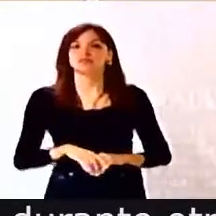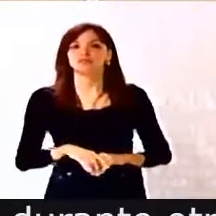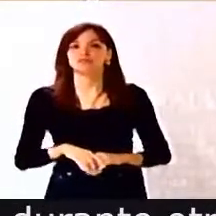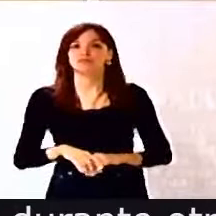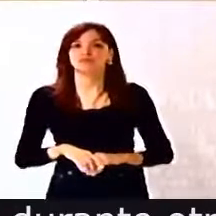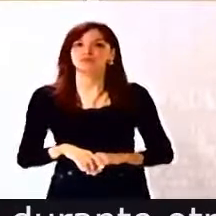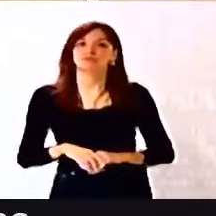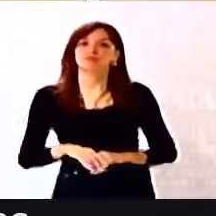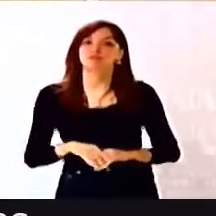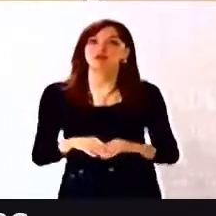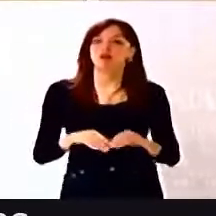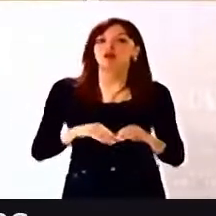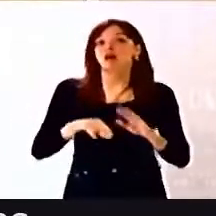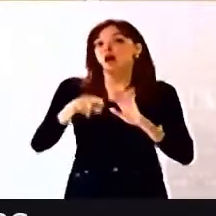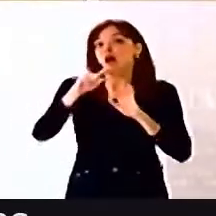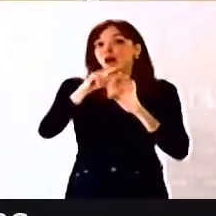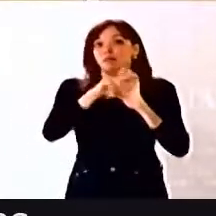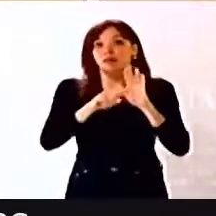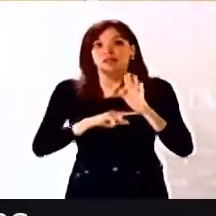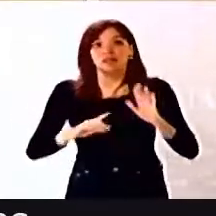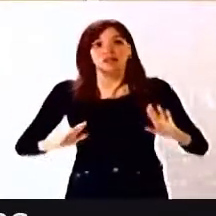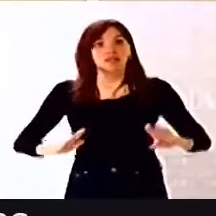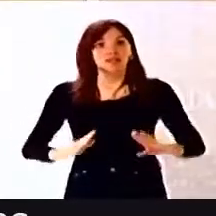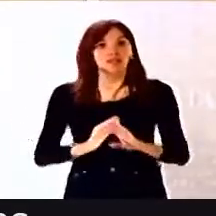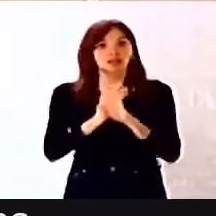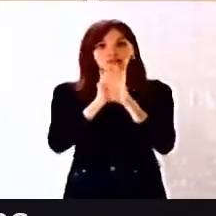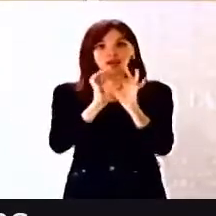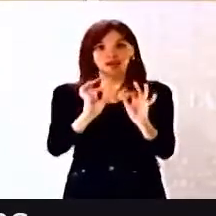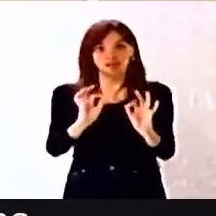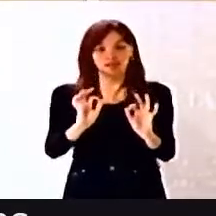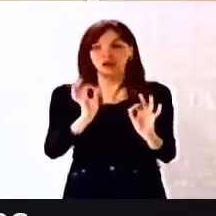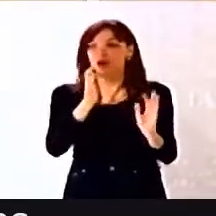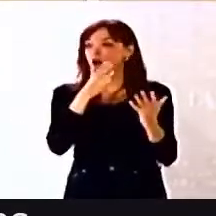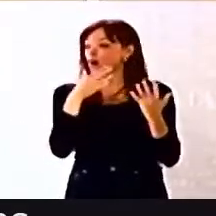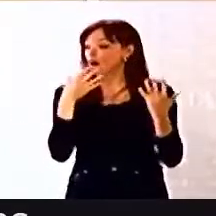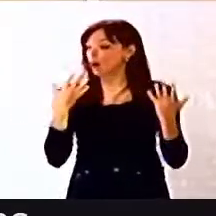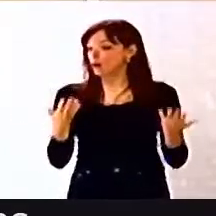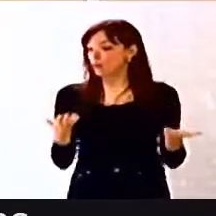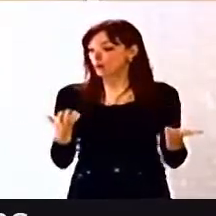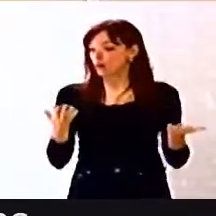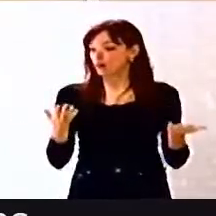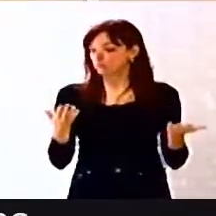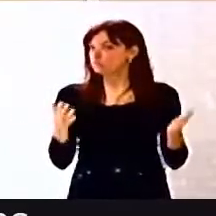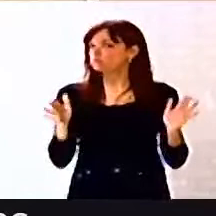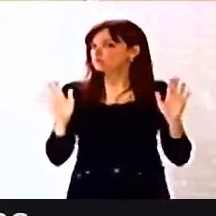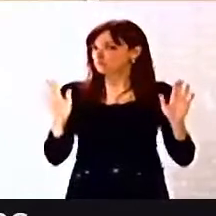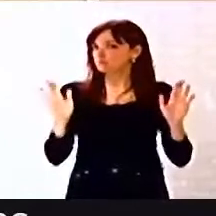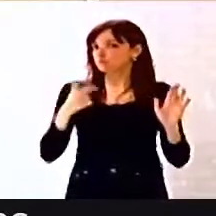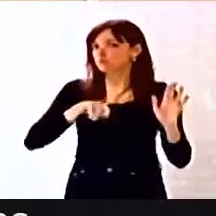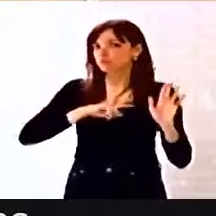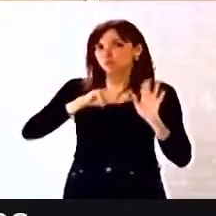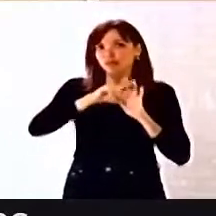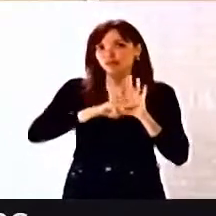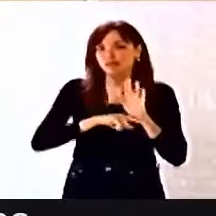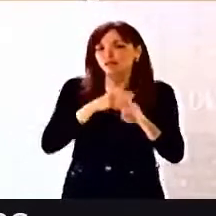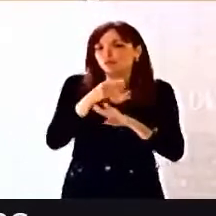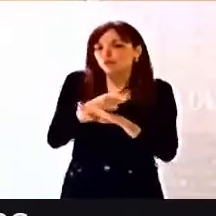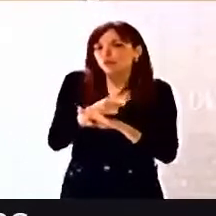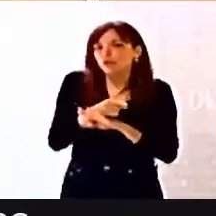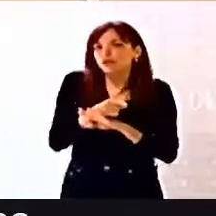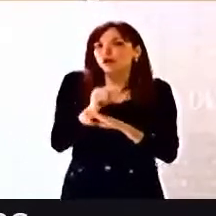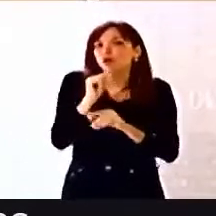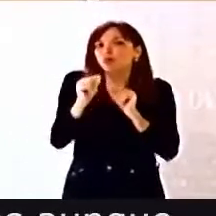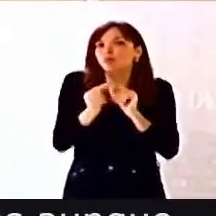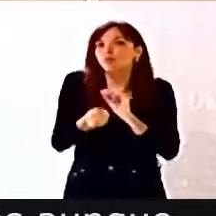Con medidas excepcionales, en este momento tenemos, aunque hemos adoptado esas medidas en 6 de los